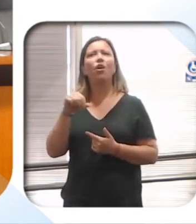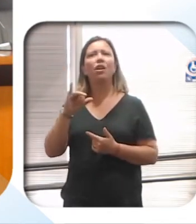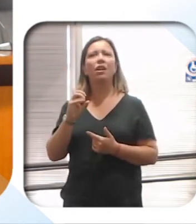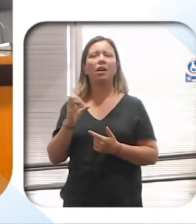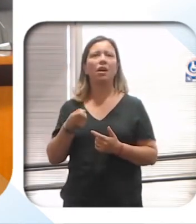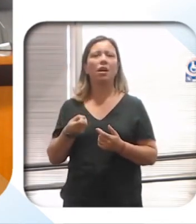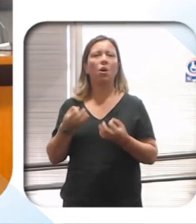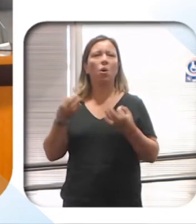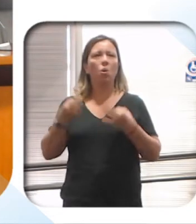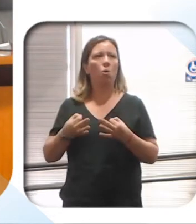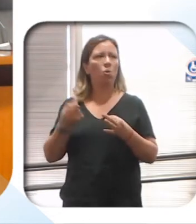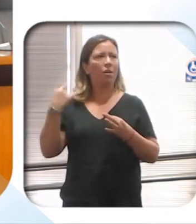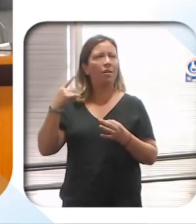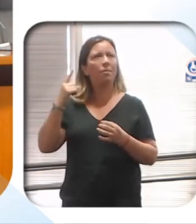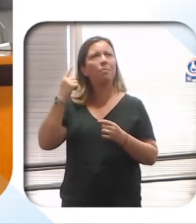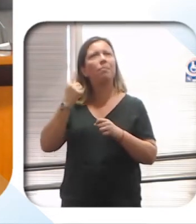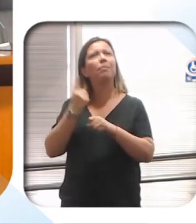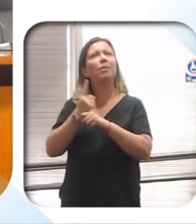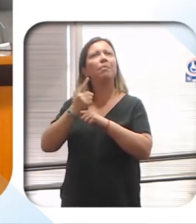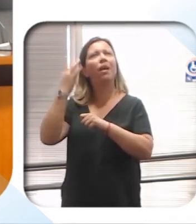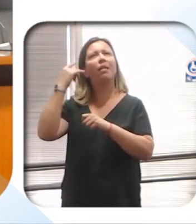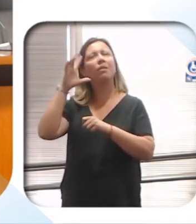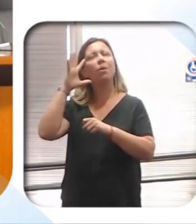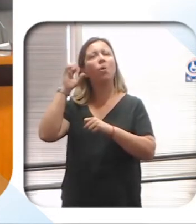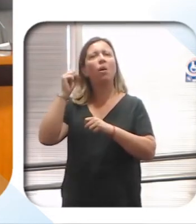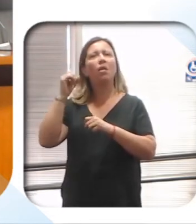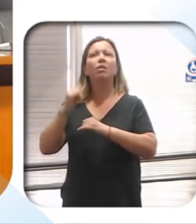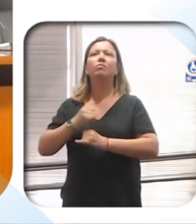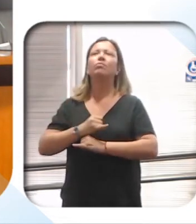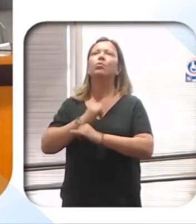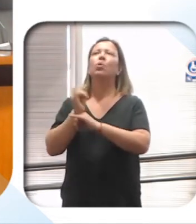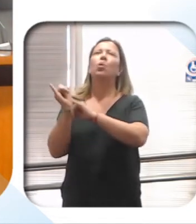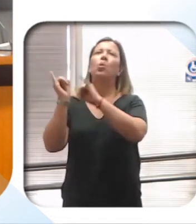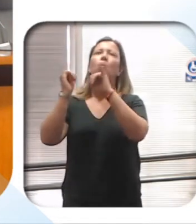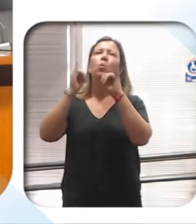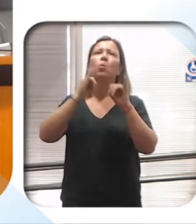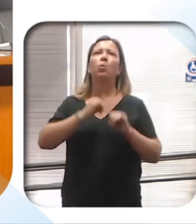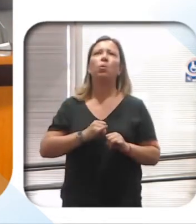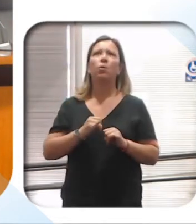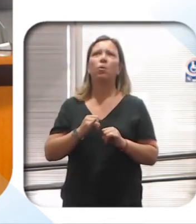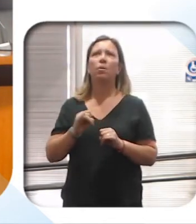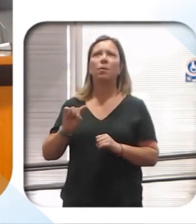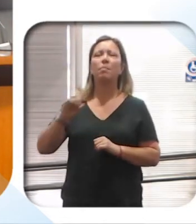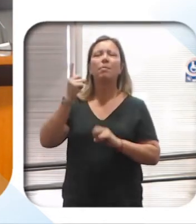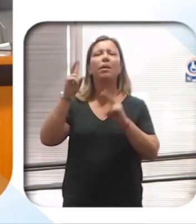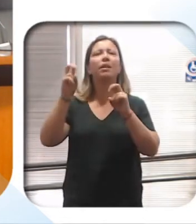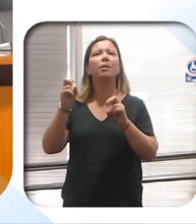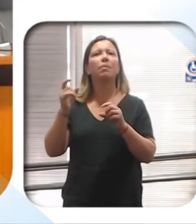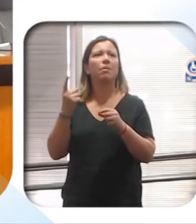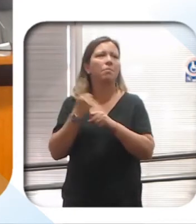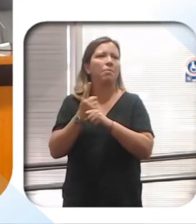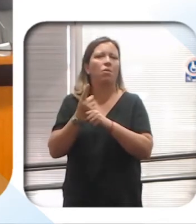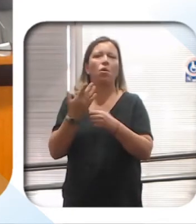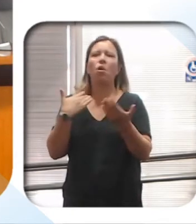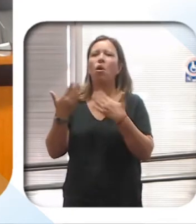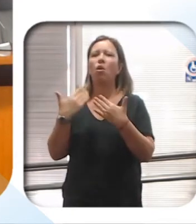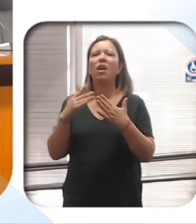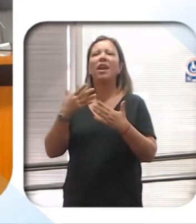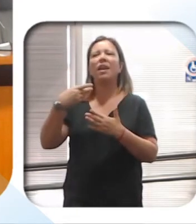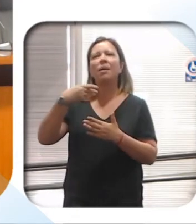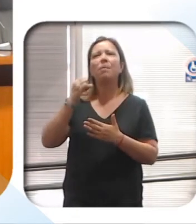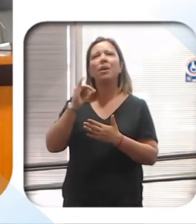cuando hicimos las primeras jornadas en las que el tema central era contar que era